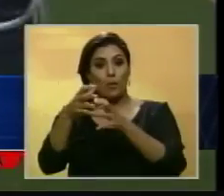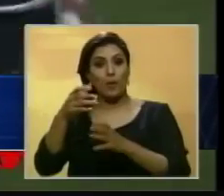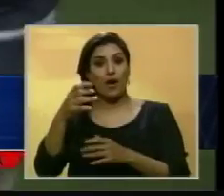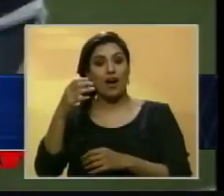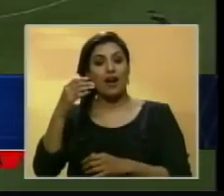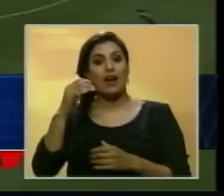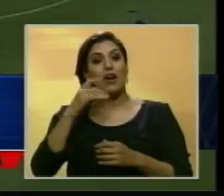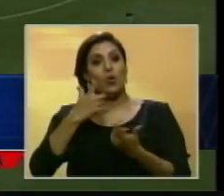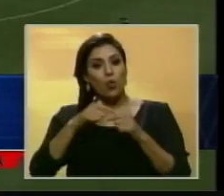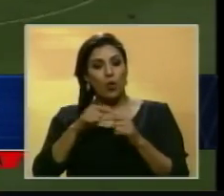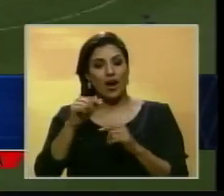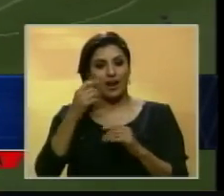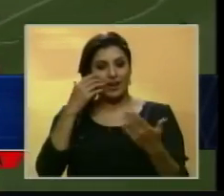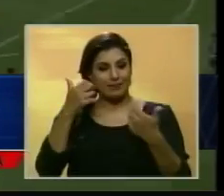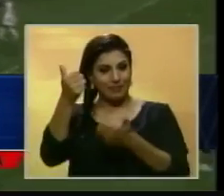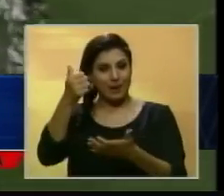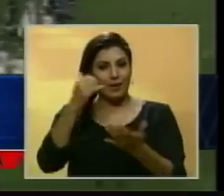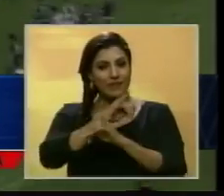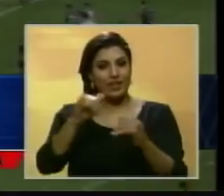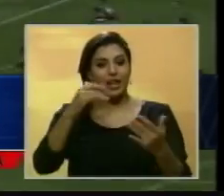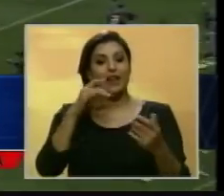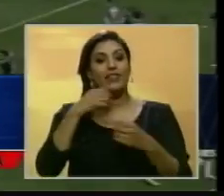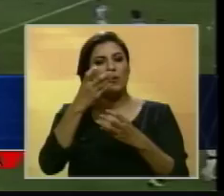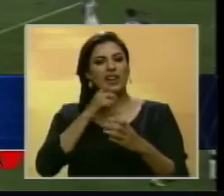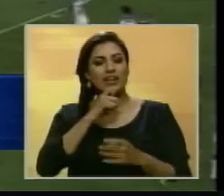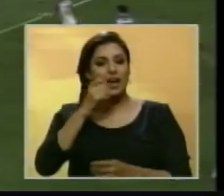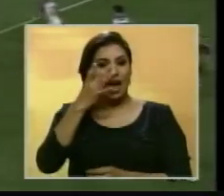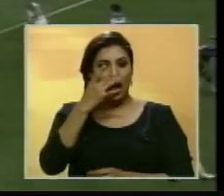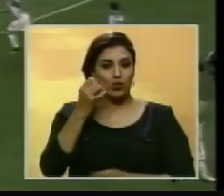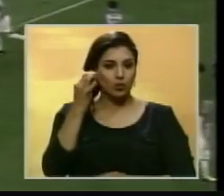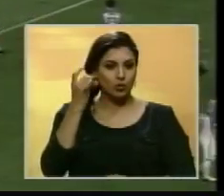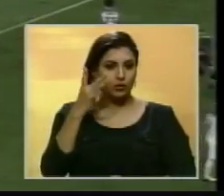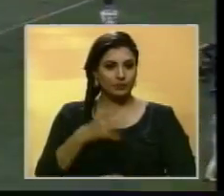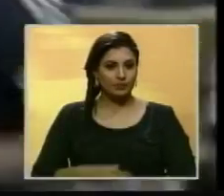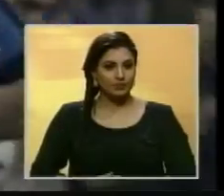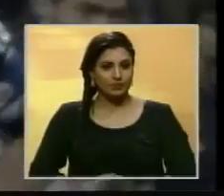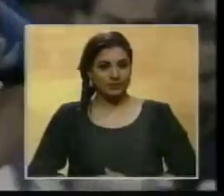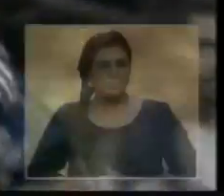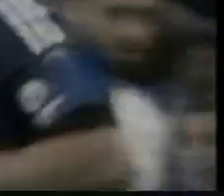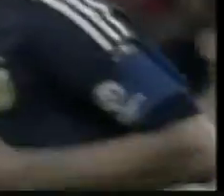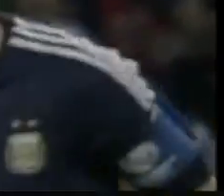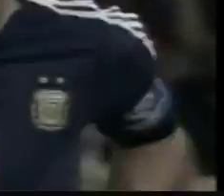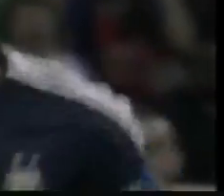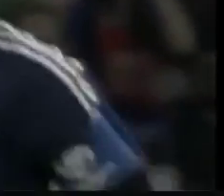América Centenario. En breve los detalles con Tony Chitadino.